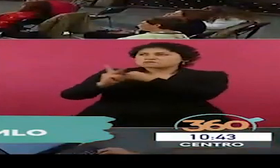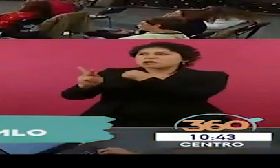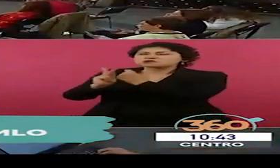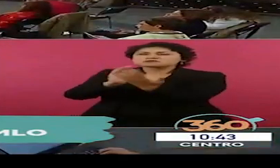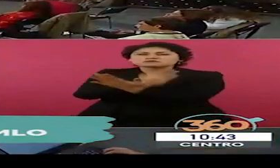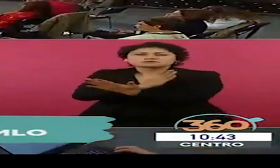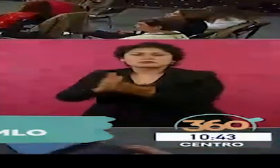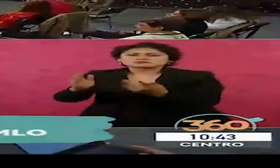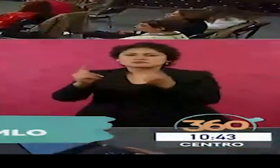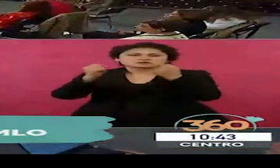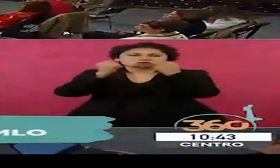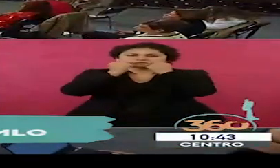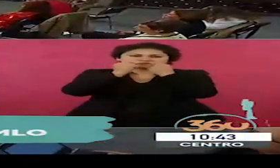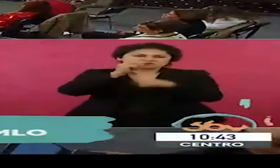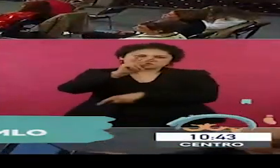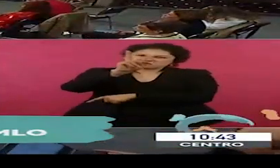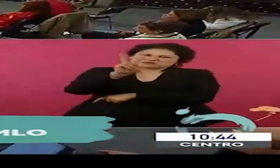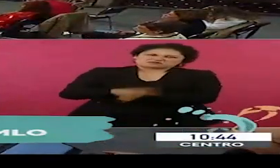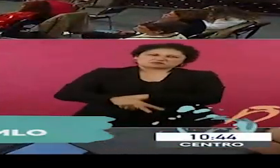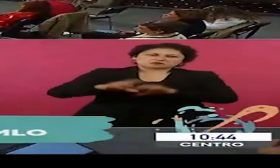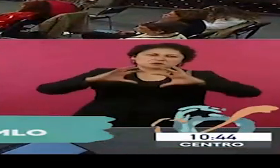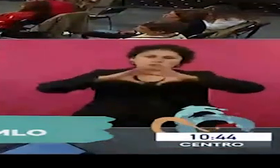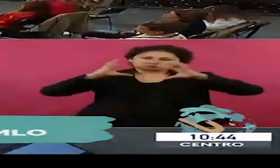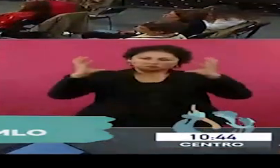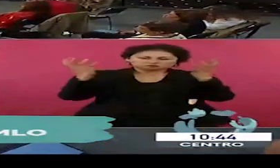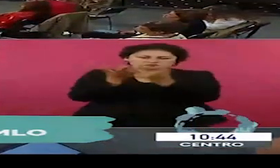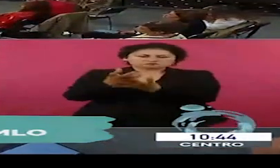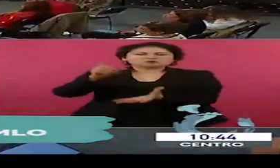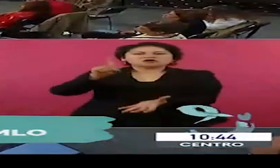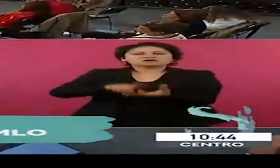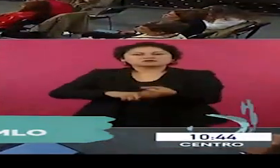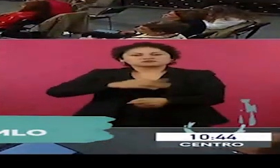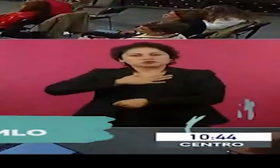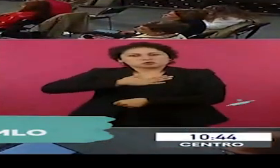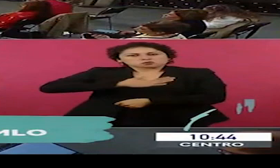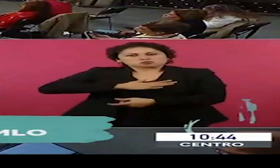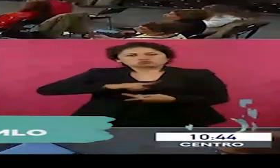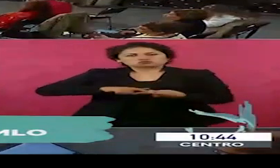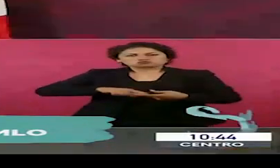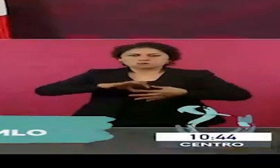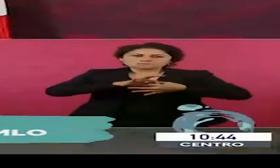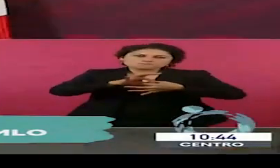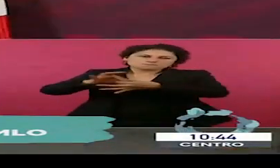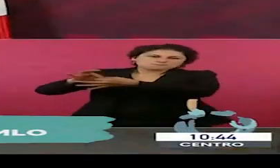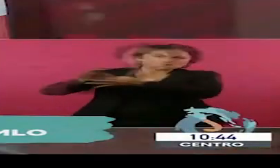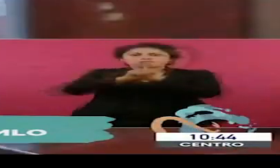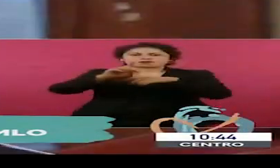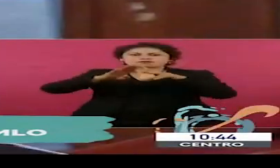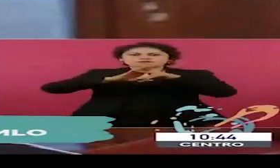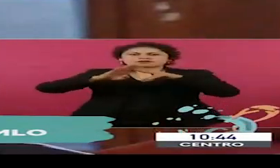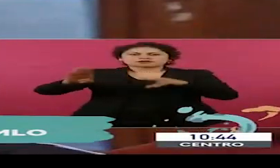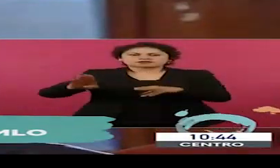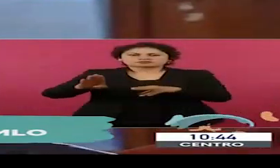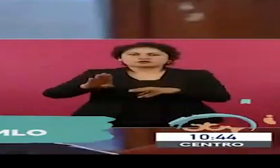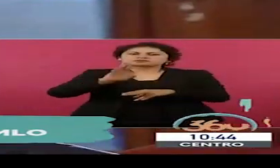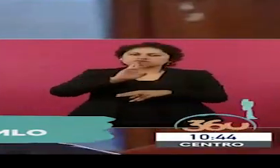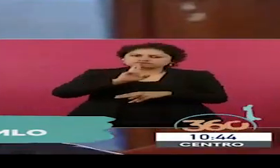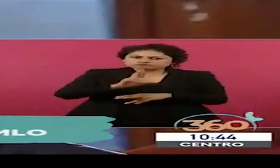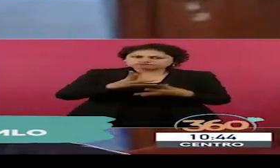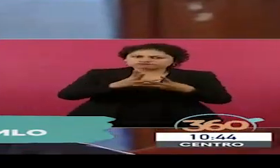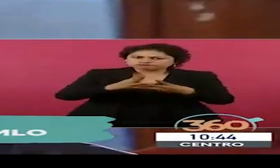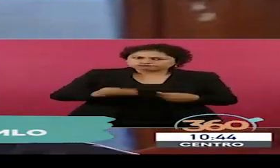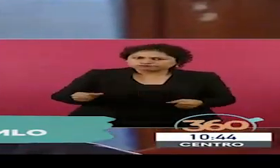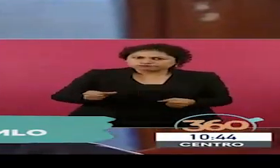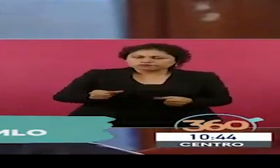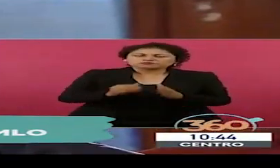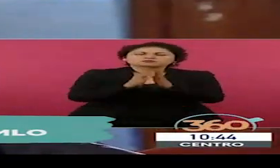prevalecerán la justicia y la fraternidad universales y por favor recuerde